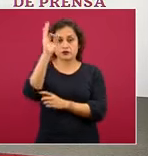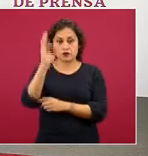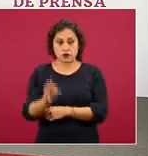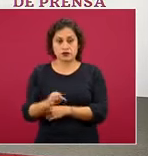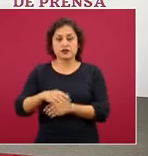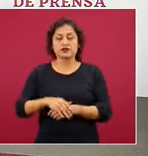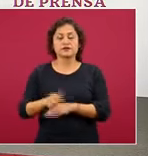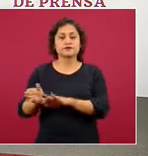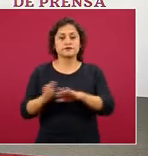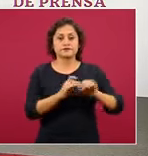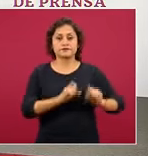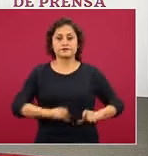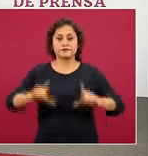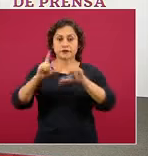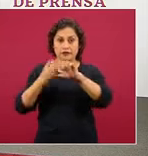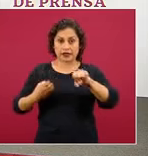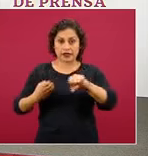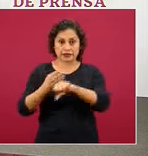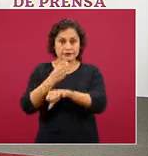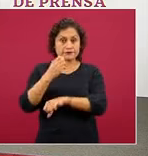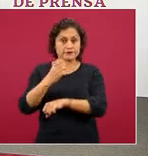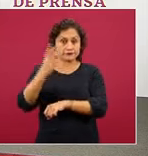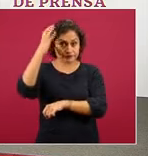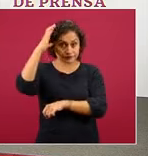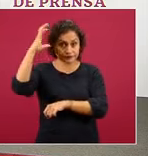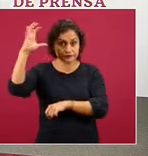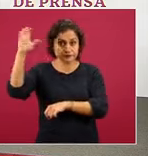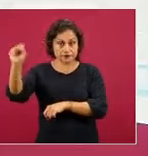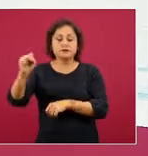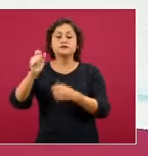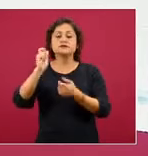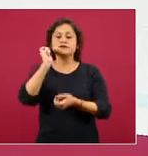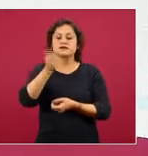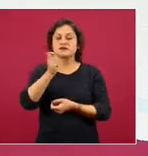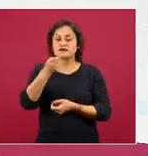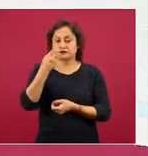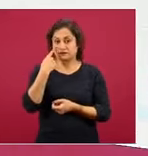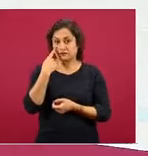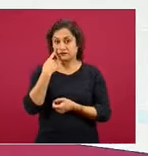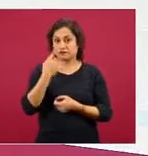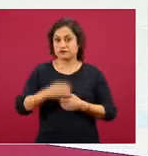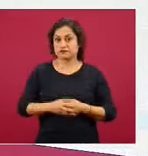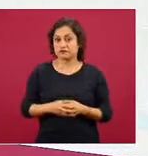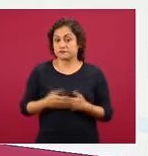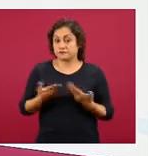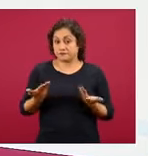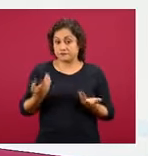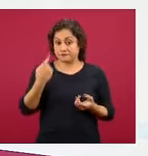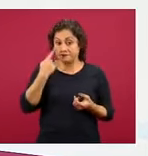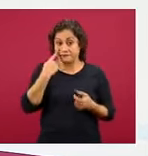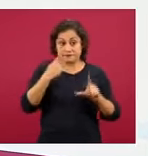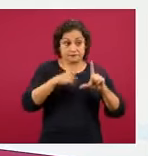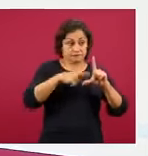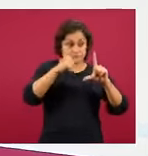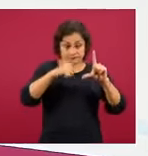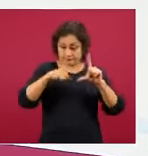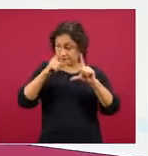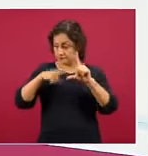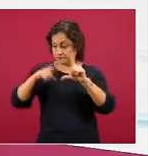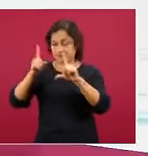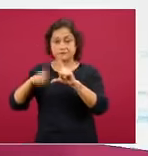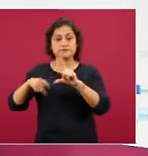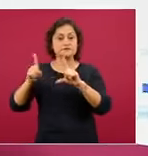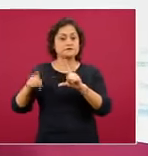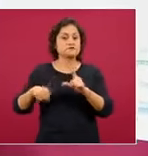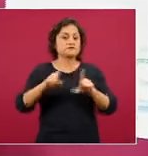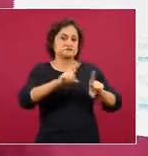La siguiente, el estado de Morelos. Fíjense también que las formas son heterogéneas, no